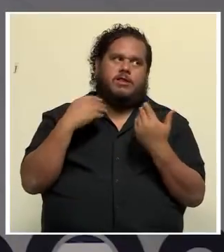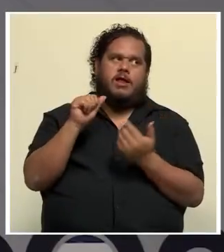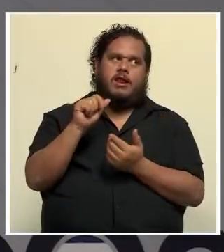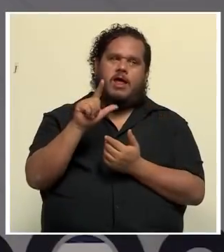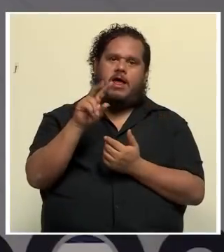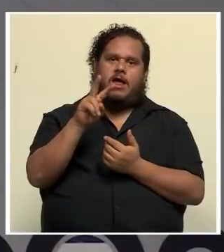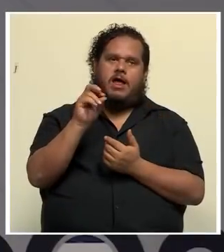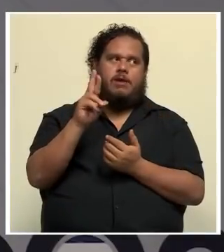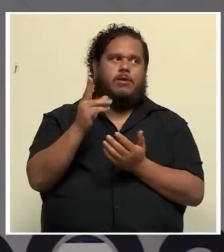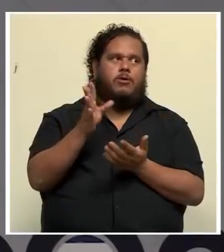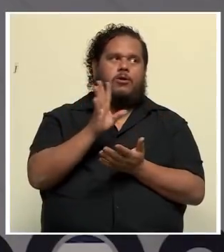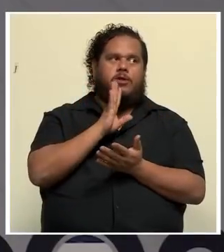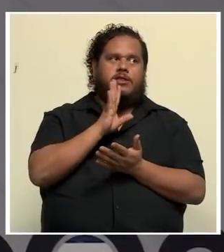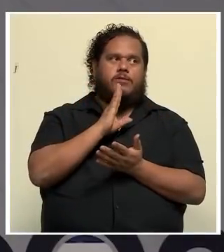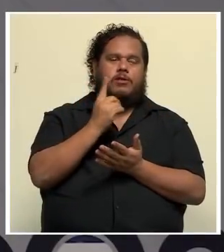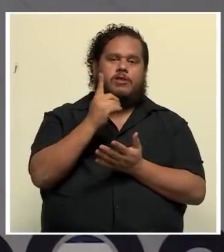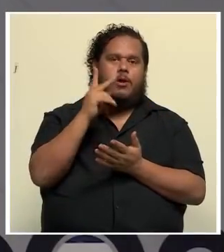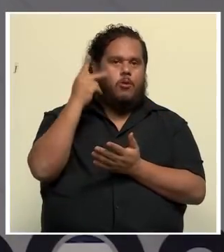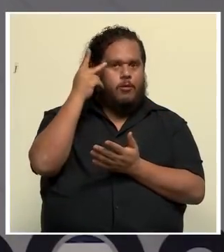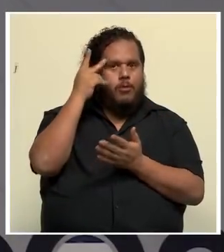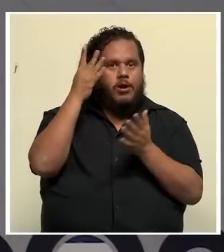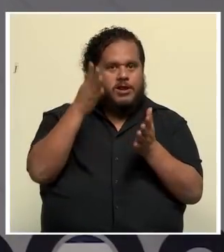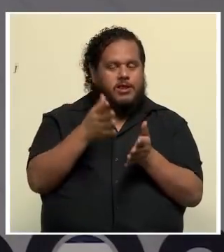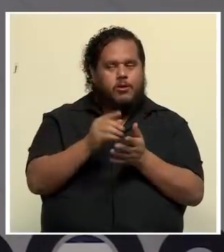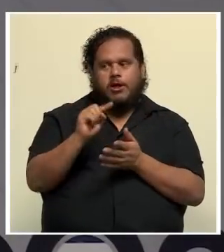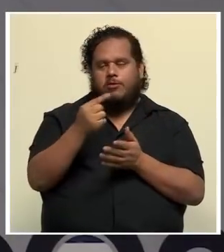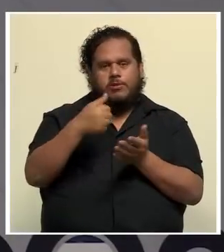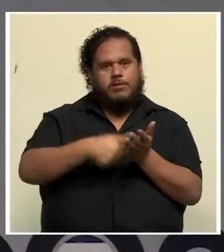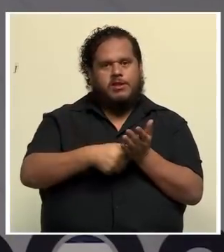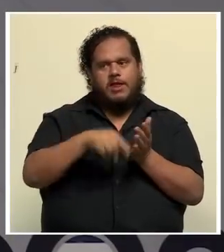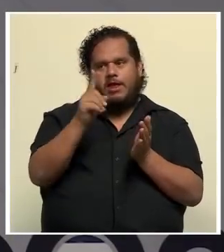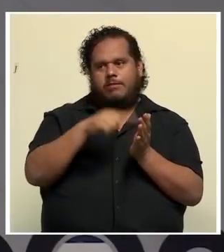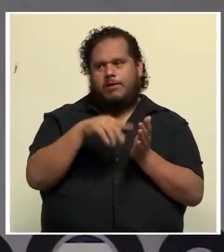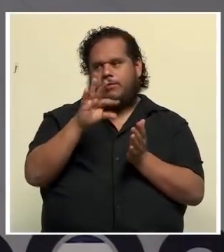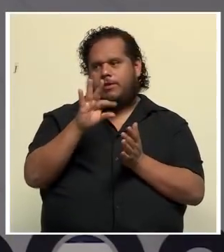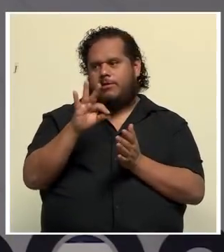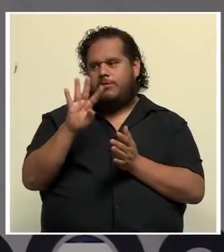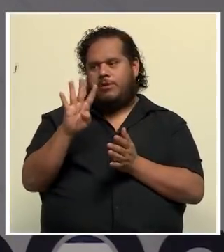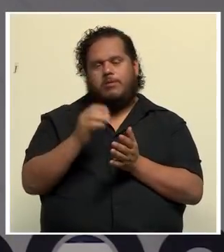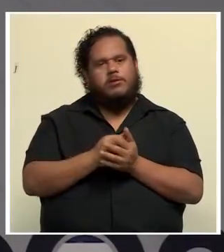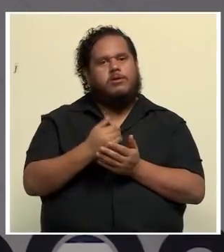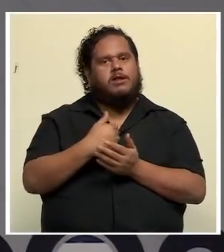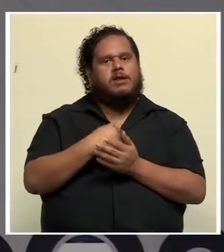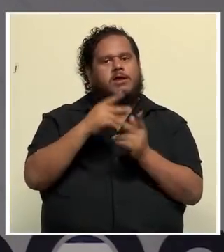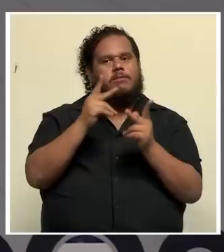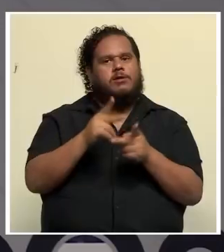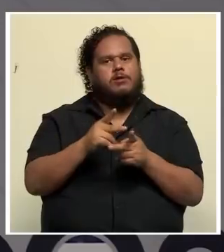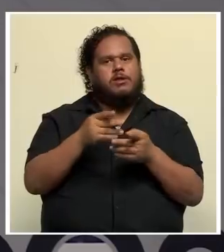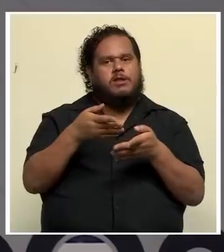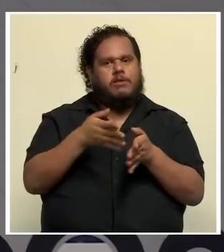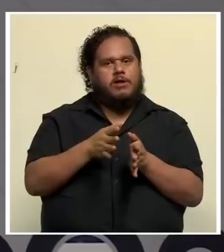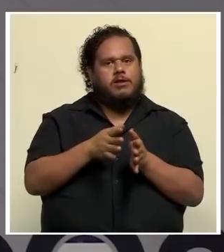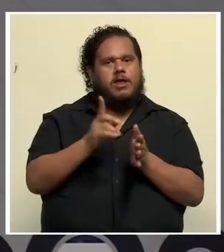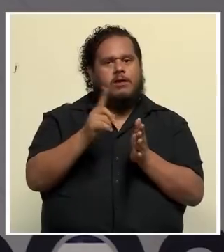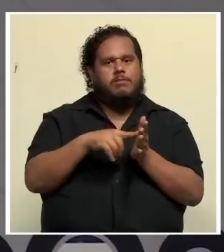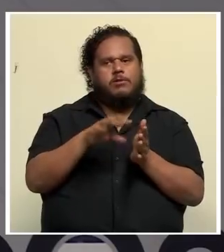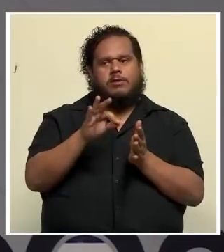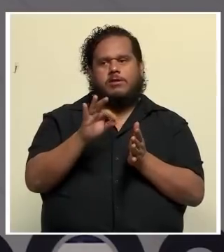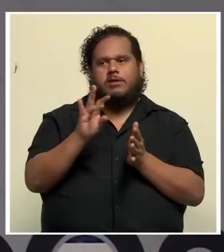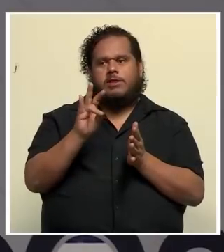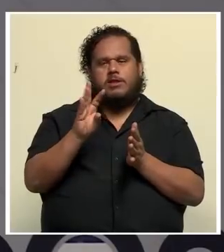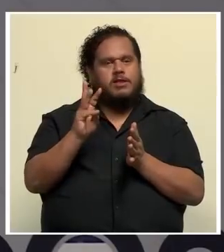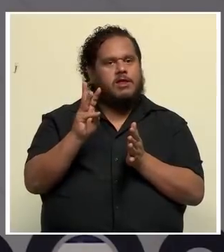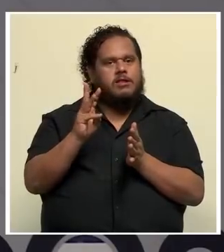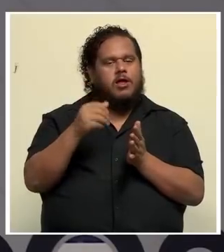Estamos hablando de un político que en su primera elección, en 1994, tenía personas que habían nacido en 1976